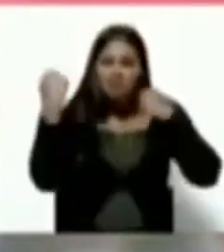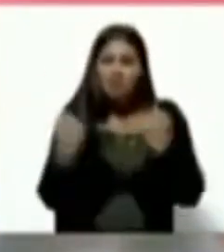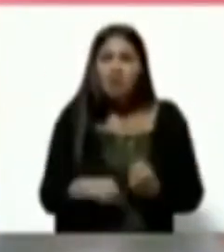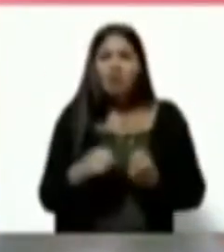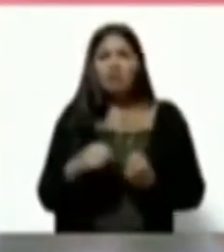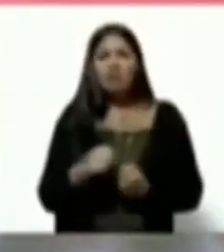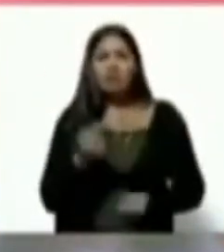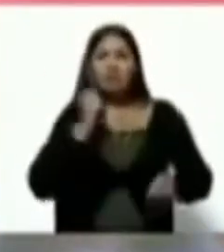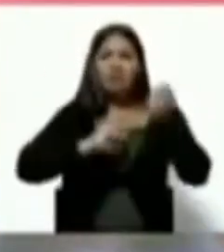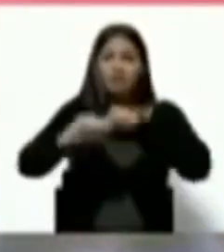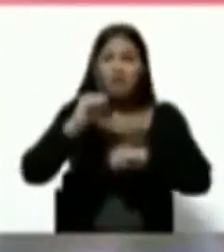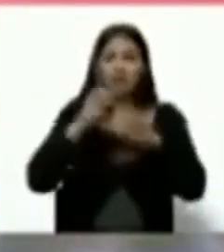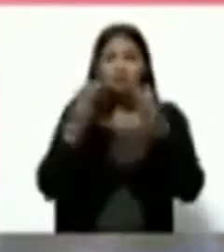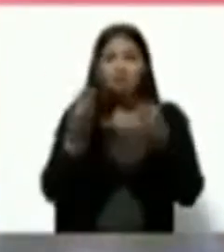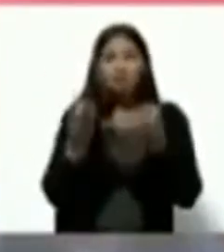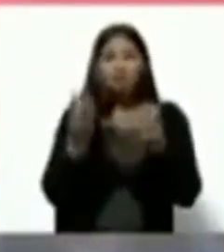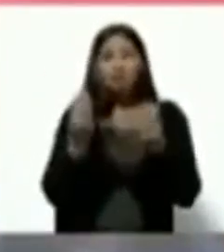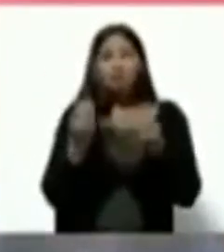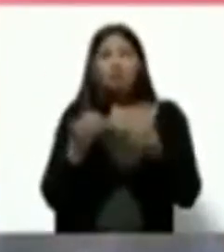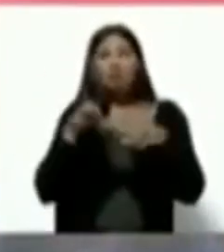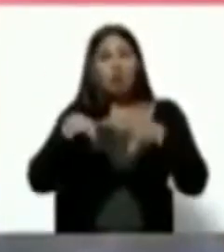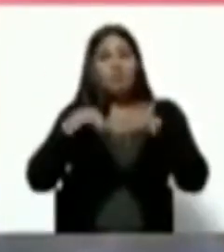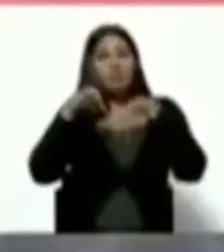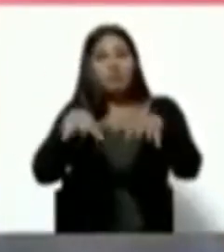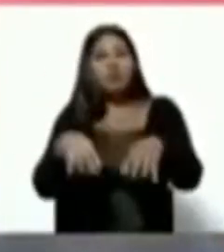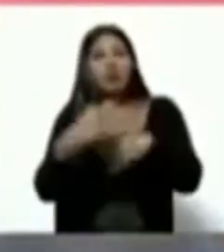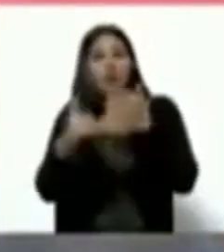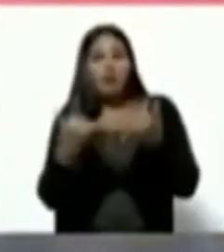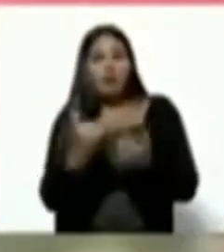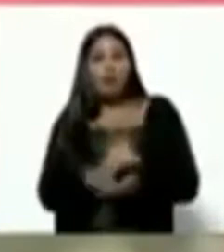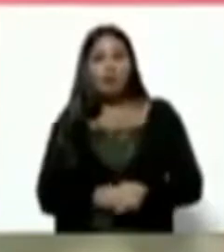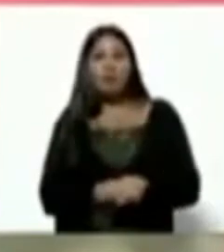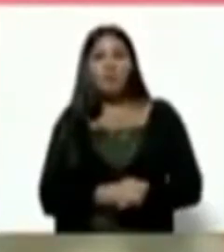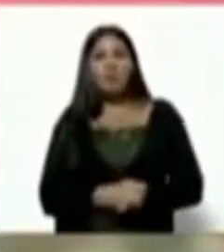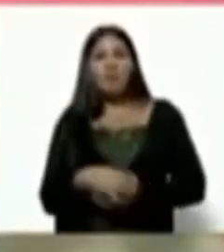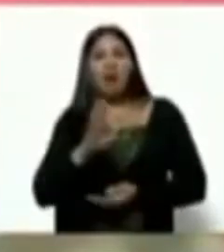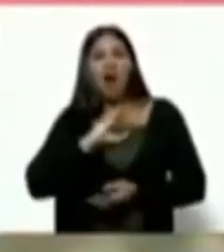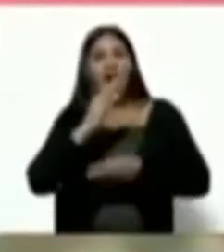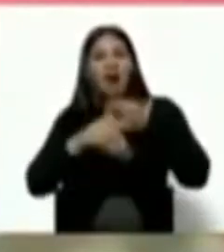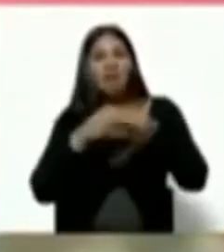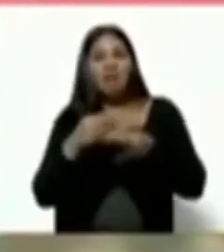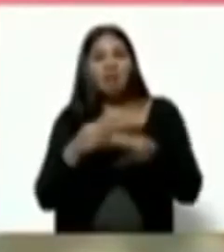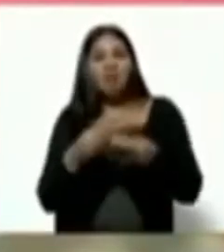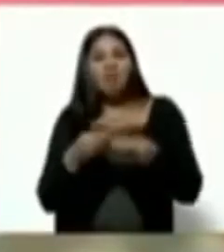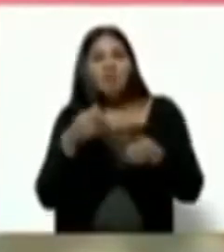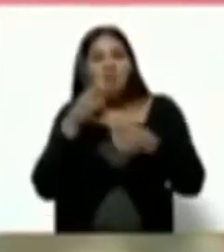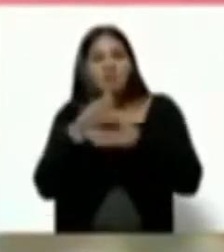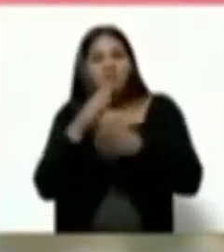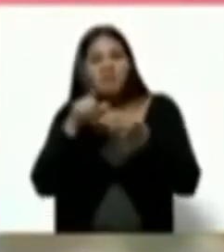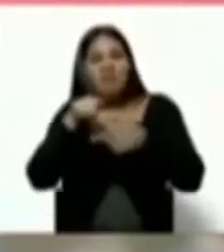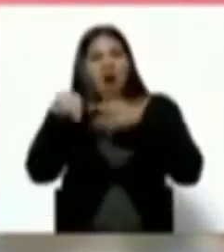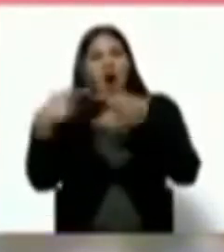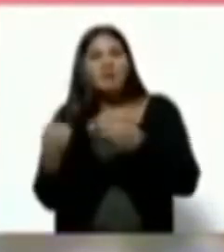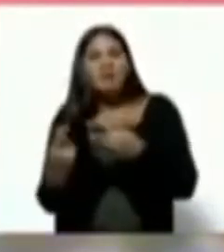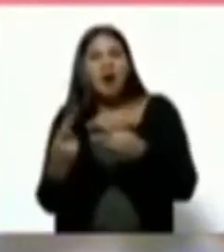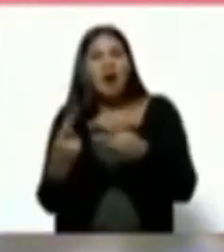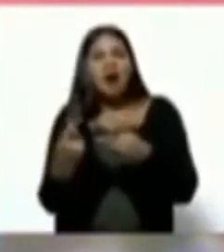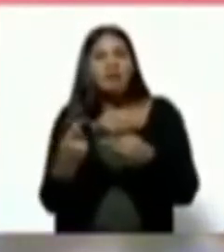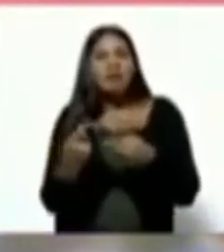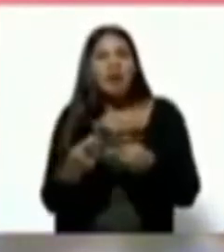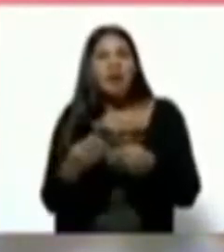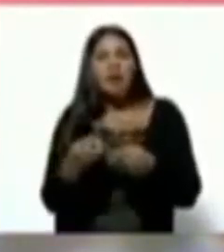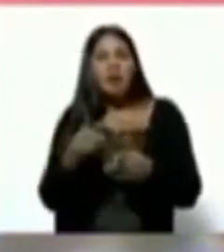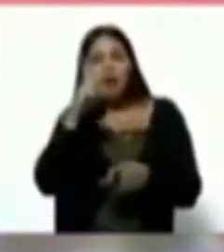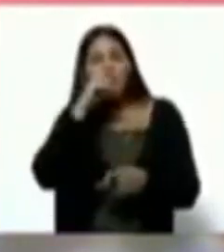de defensa a muchos campesinos en particular que han jugado las guerrillas colombianas después de, la década de